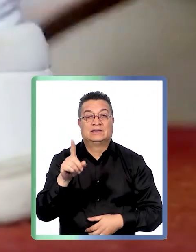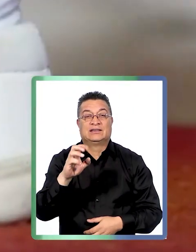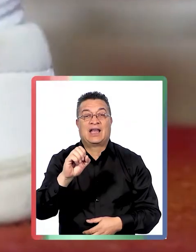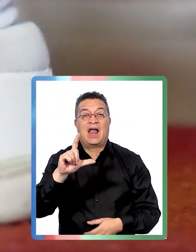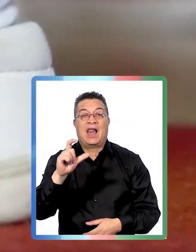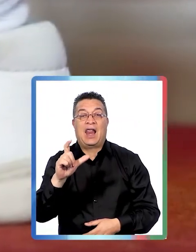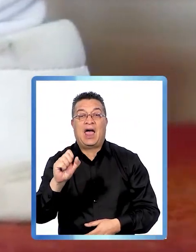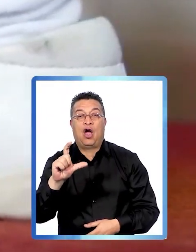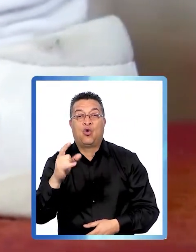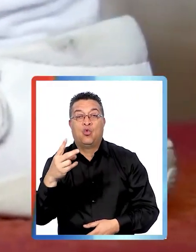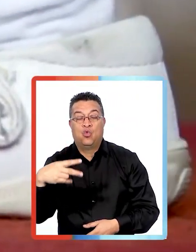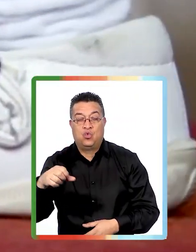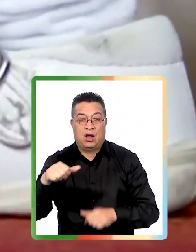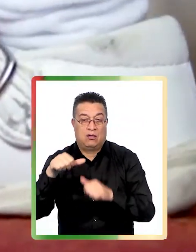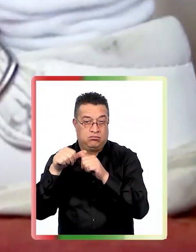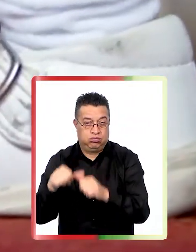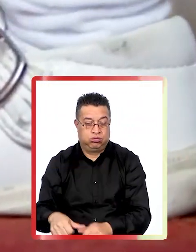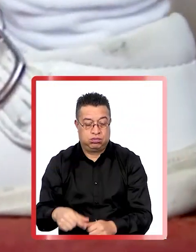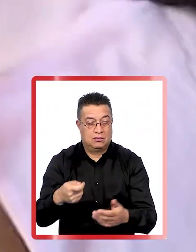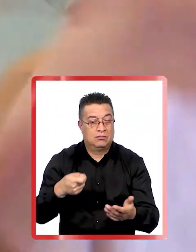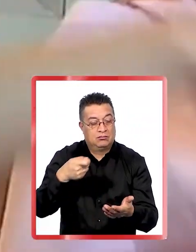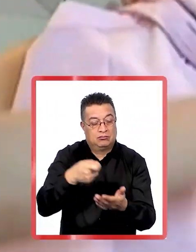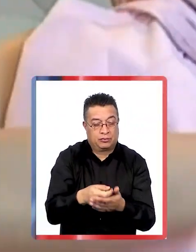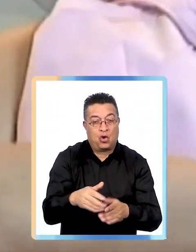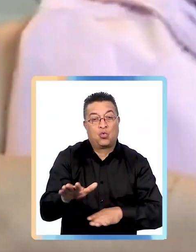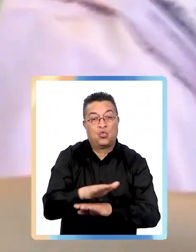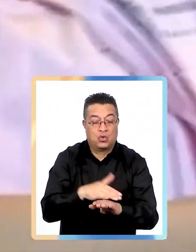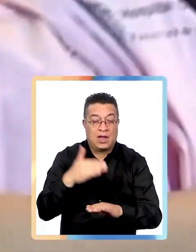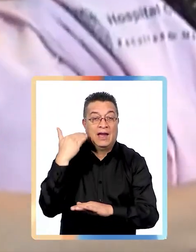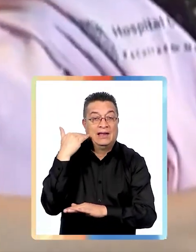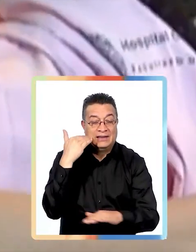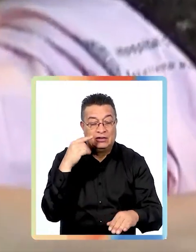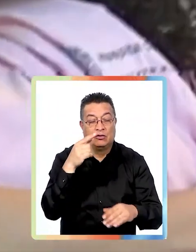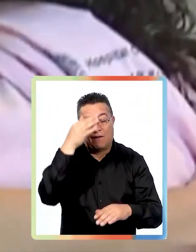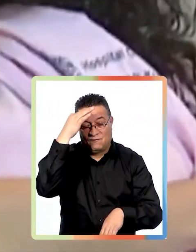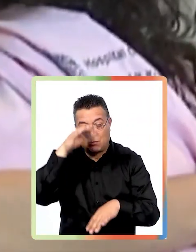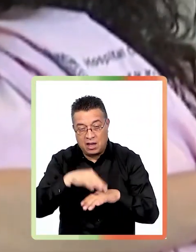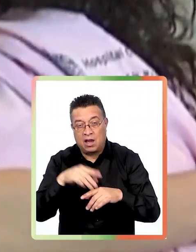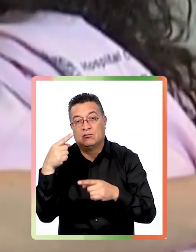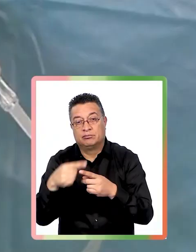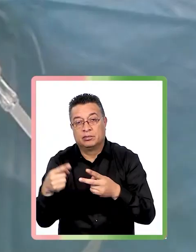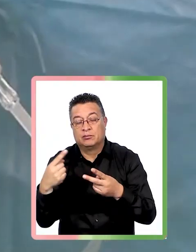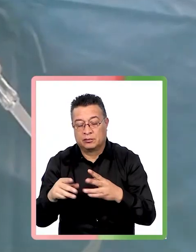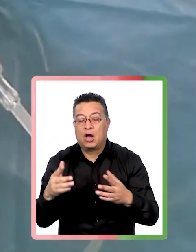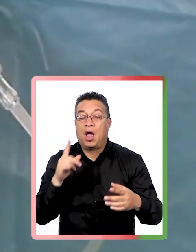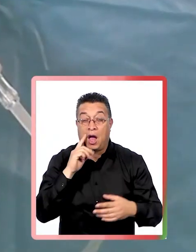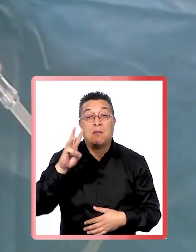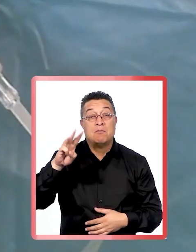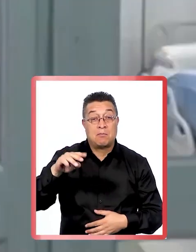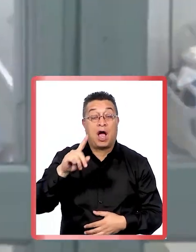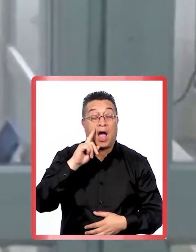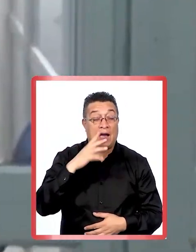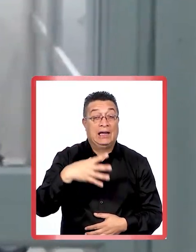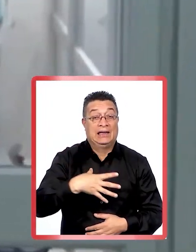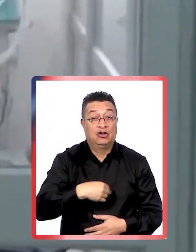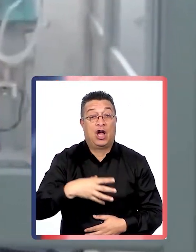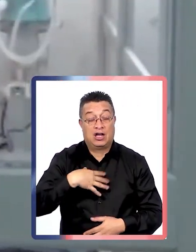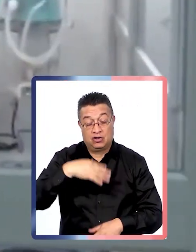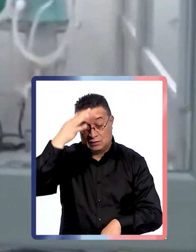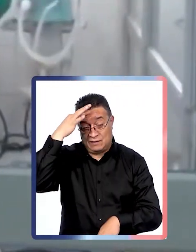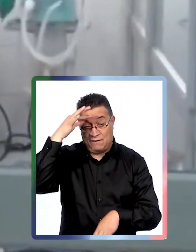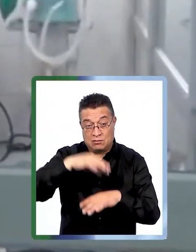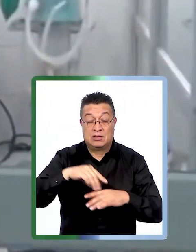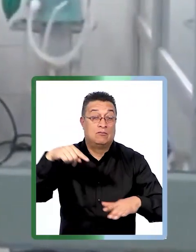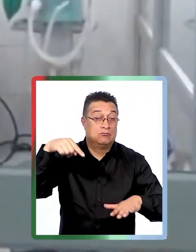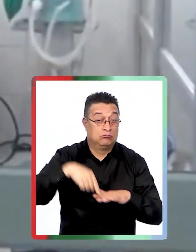ciertos beneficios económicos para cuidar a los niños frente a ciertas enfermedades, porque hay madres que tienen hijos o hijas con